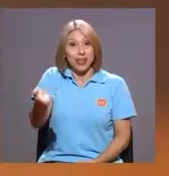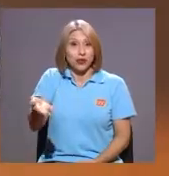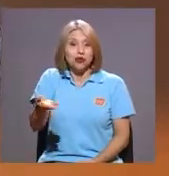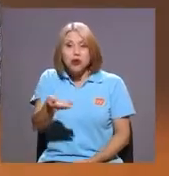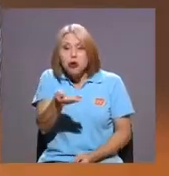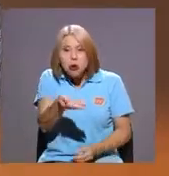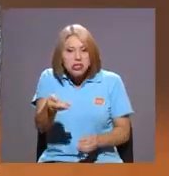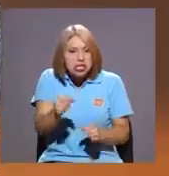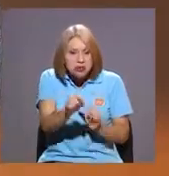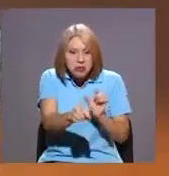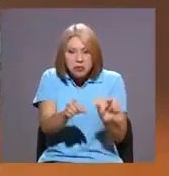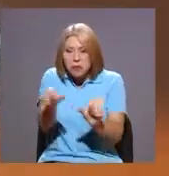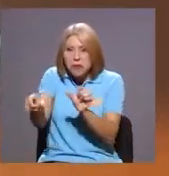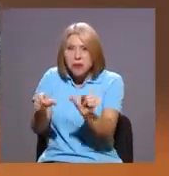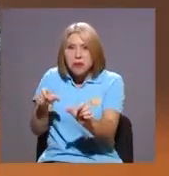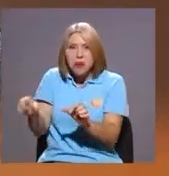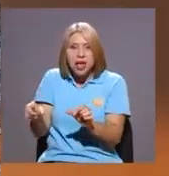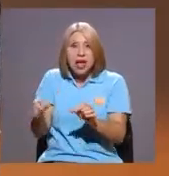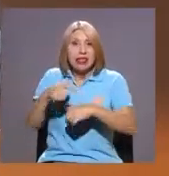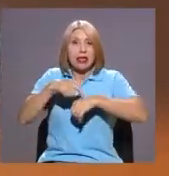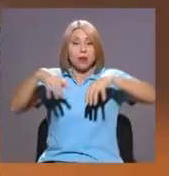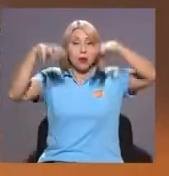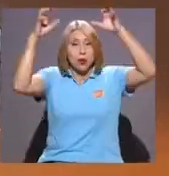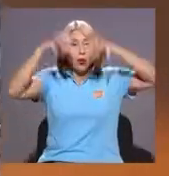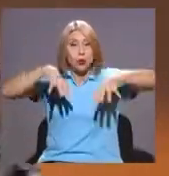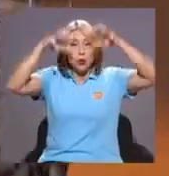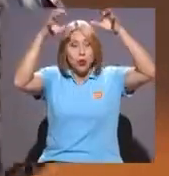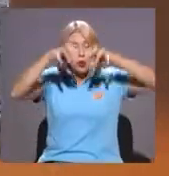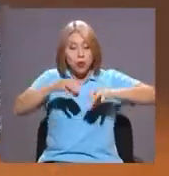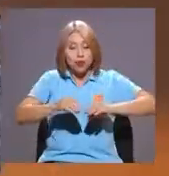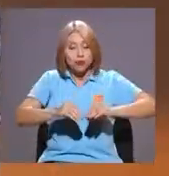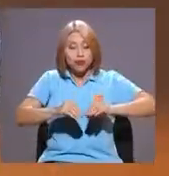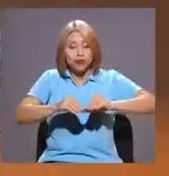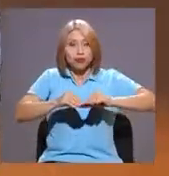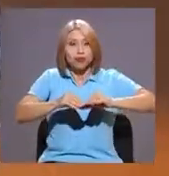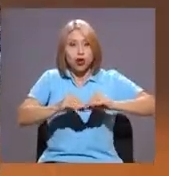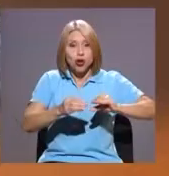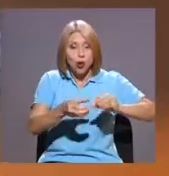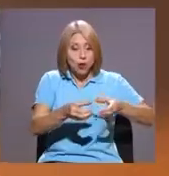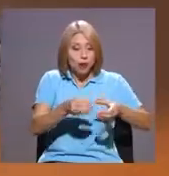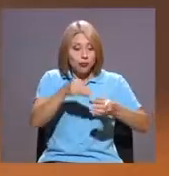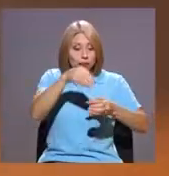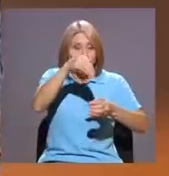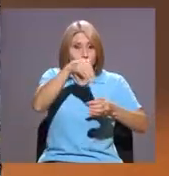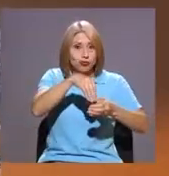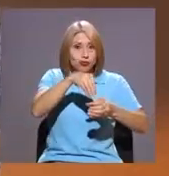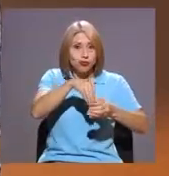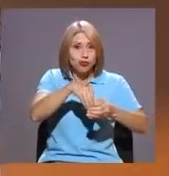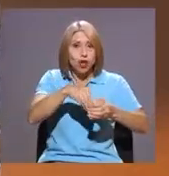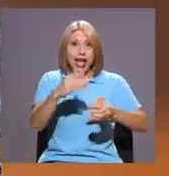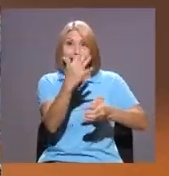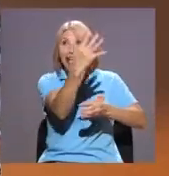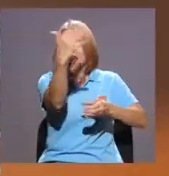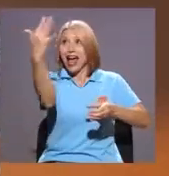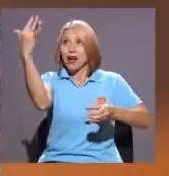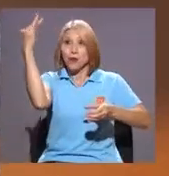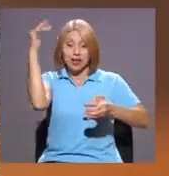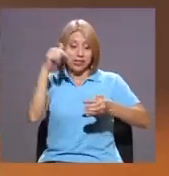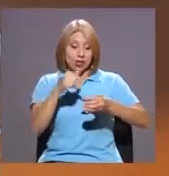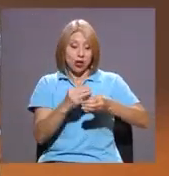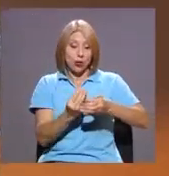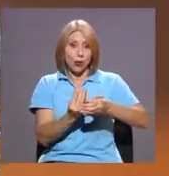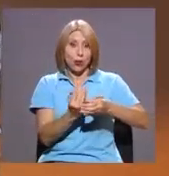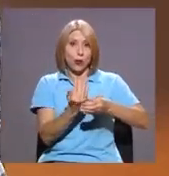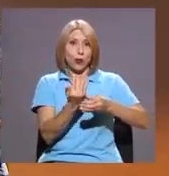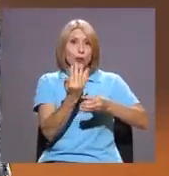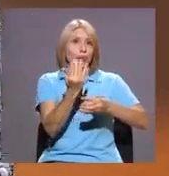lluviosa, les cae agua y se llenan de agua. Y cuando hay árboles, esa agua no se va a evaporar tan fácilmente, se mantiene fresca.